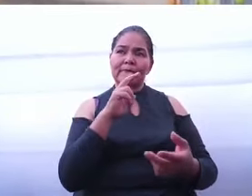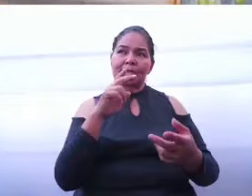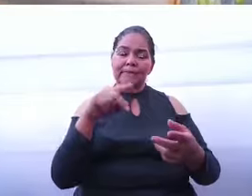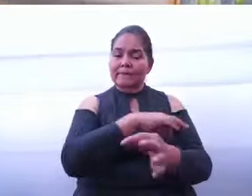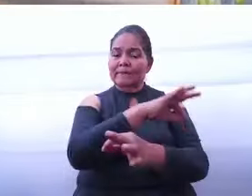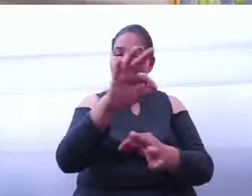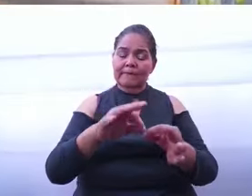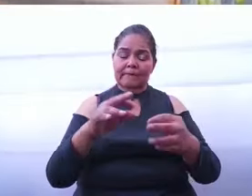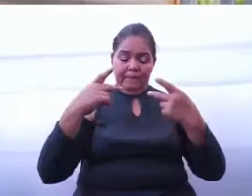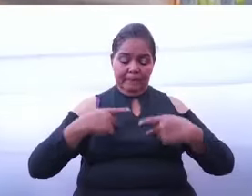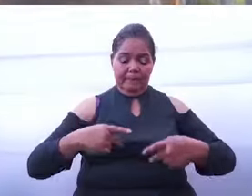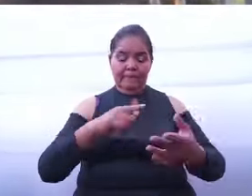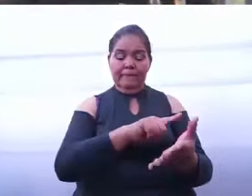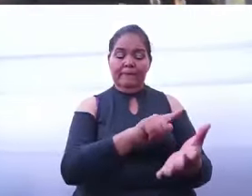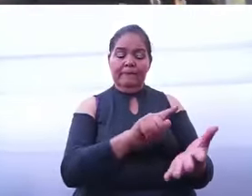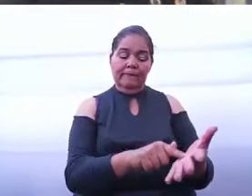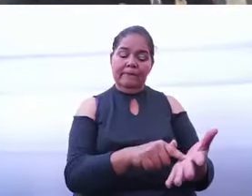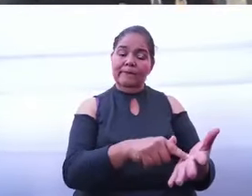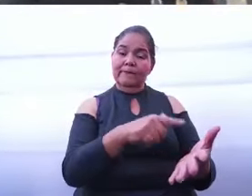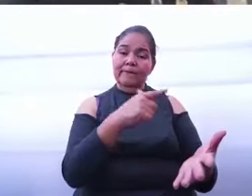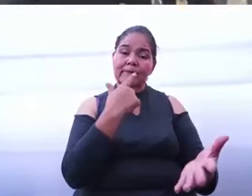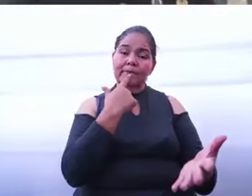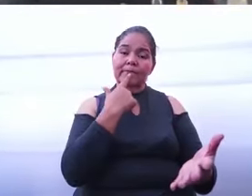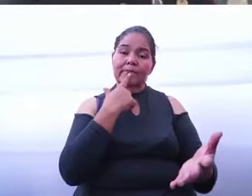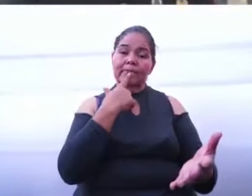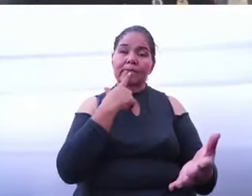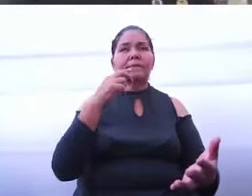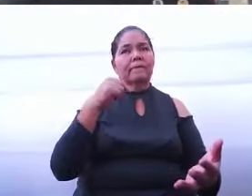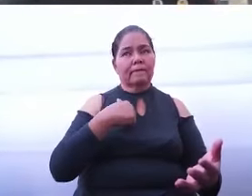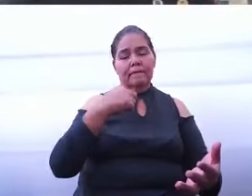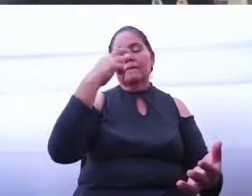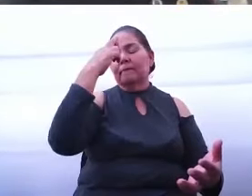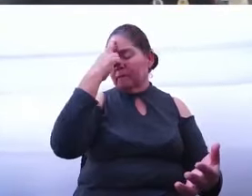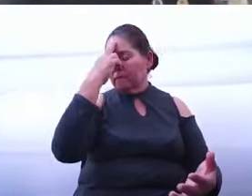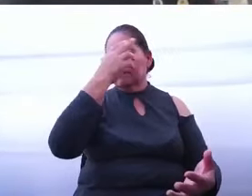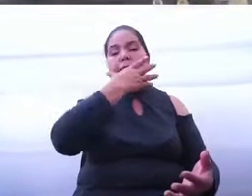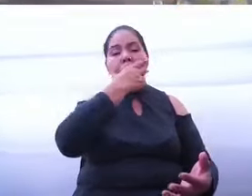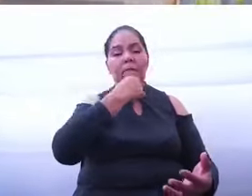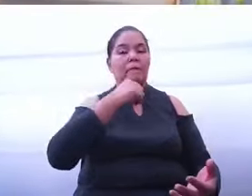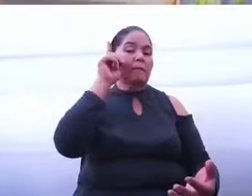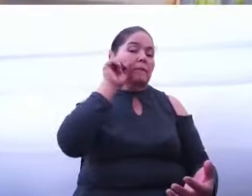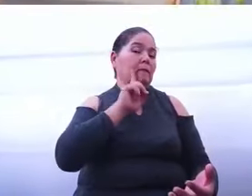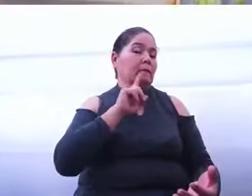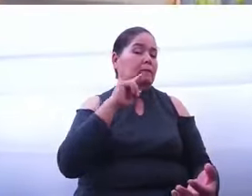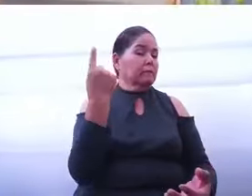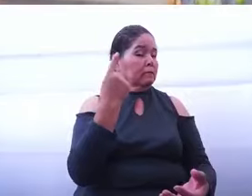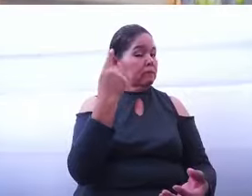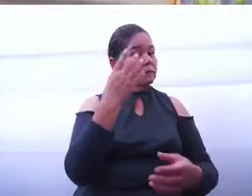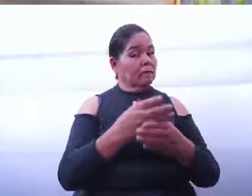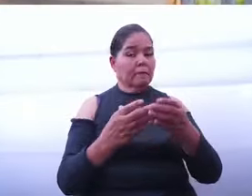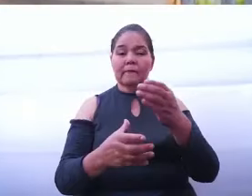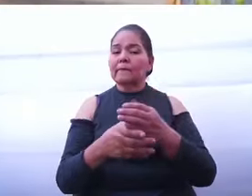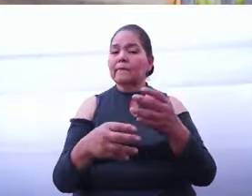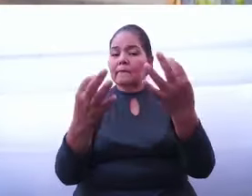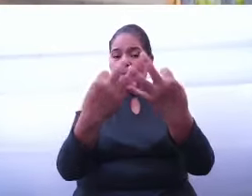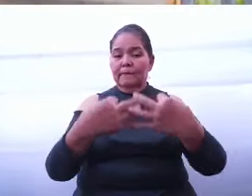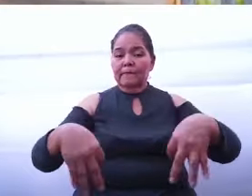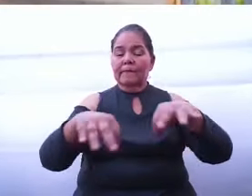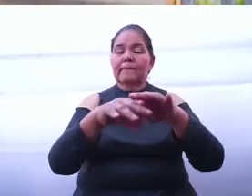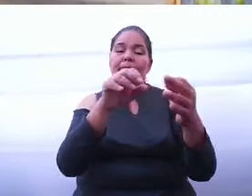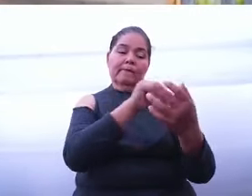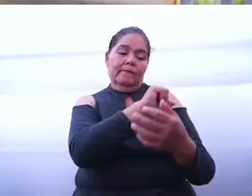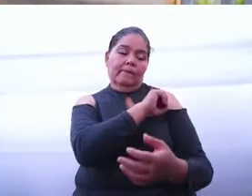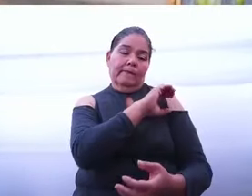todos ustedes reconozco a hombres y a mujeres que si algo los caracteriza es que aman profundamente a